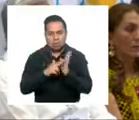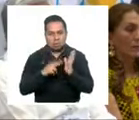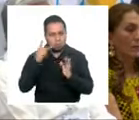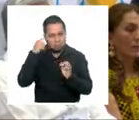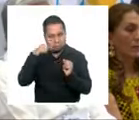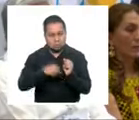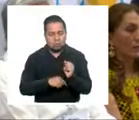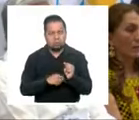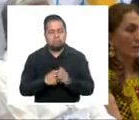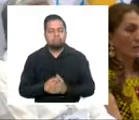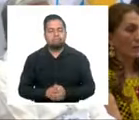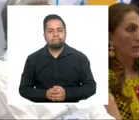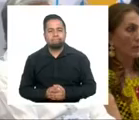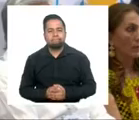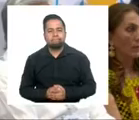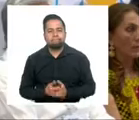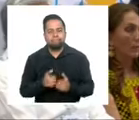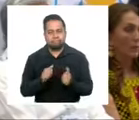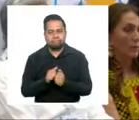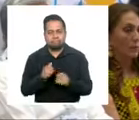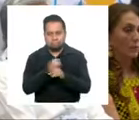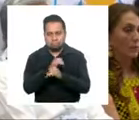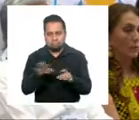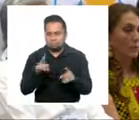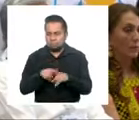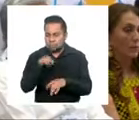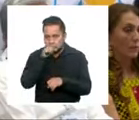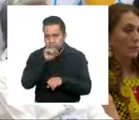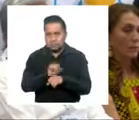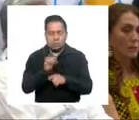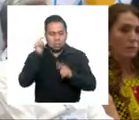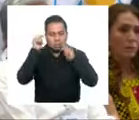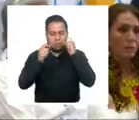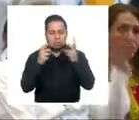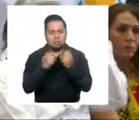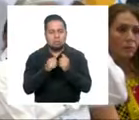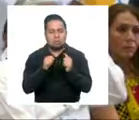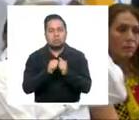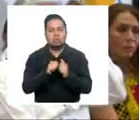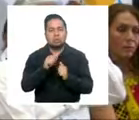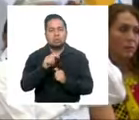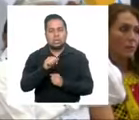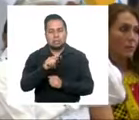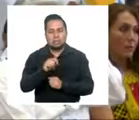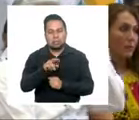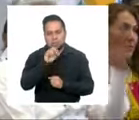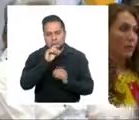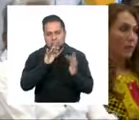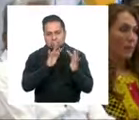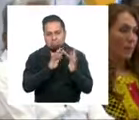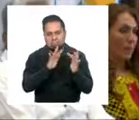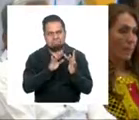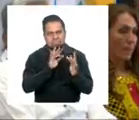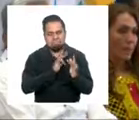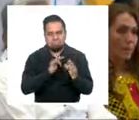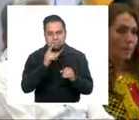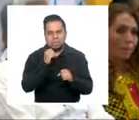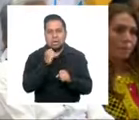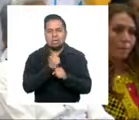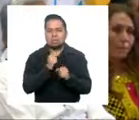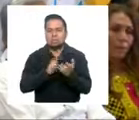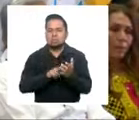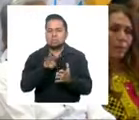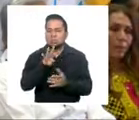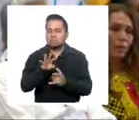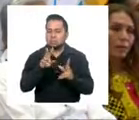Puerto Escondido. Con la información de la Secretaría de Turismo a través de Data Tour y la cuenta satélite del turismo durante el año